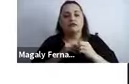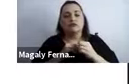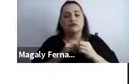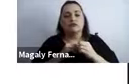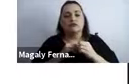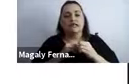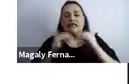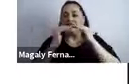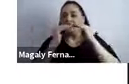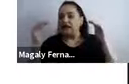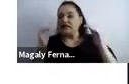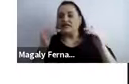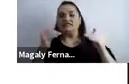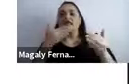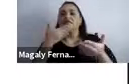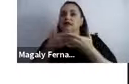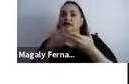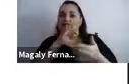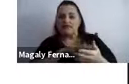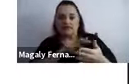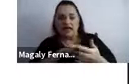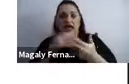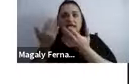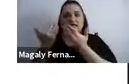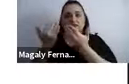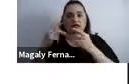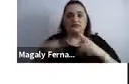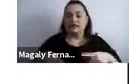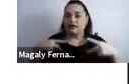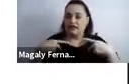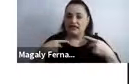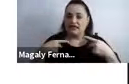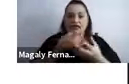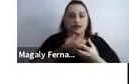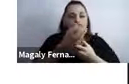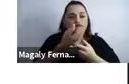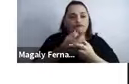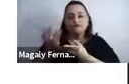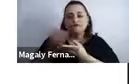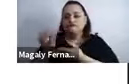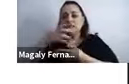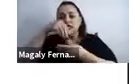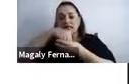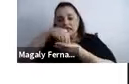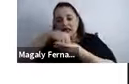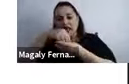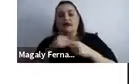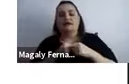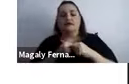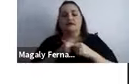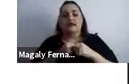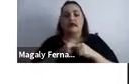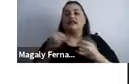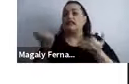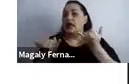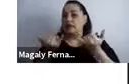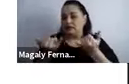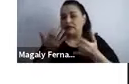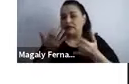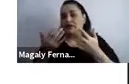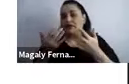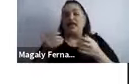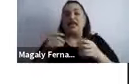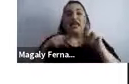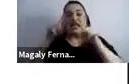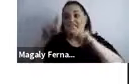niveles de bienestar en cuanto a esperanza de vida, niveles de distribución interna. También aquí se ha tenido en cuenta el índice de felicidad,